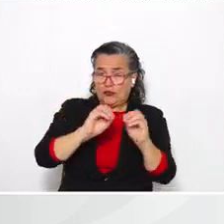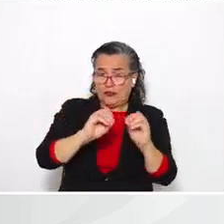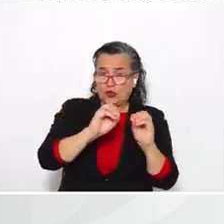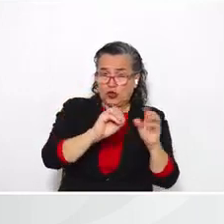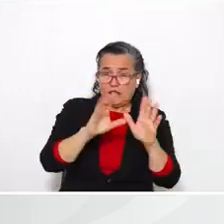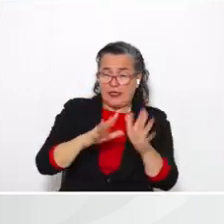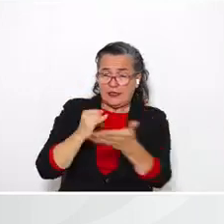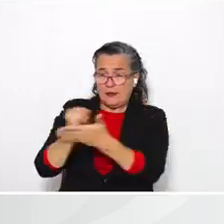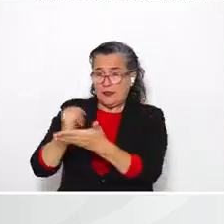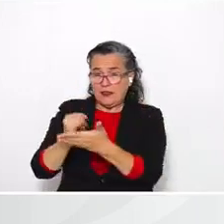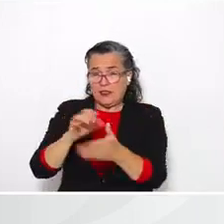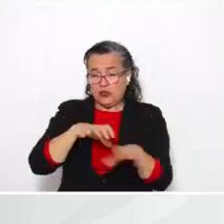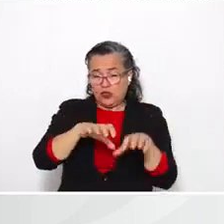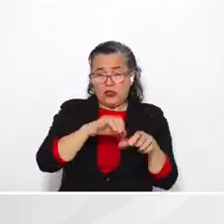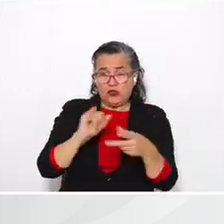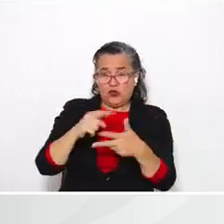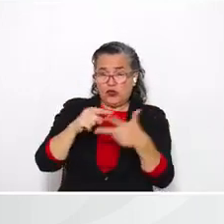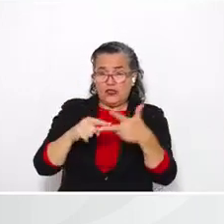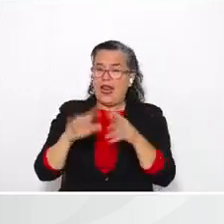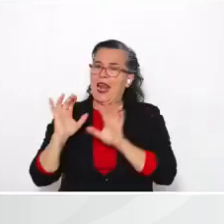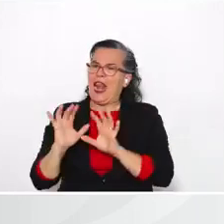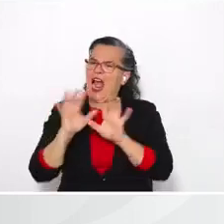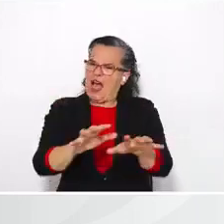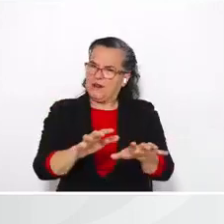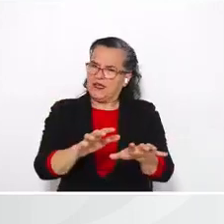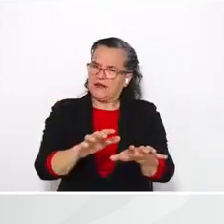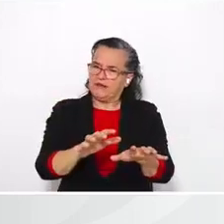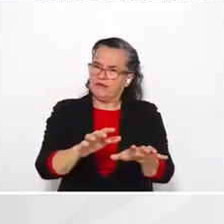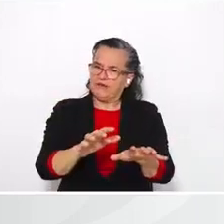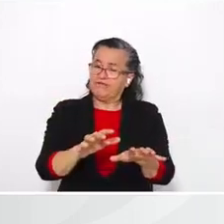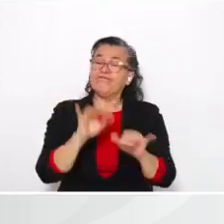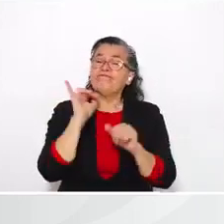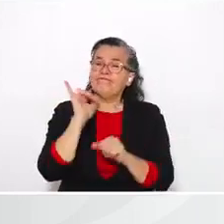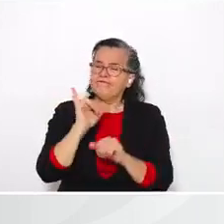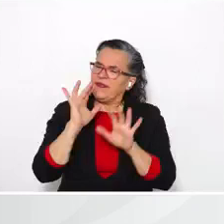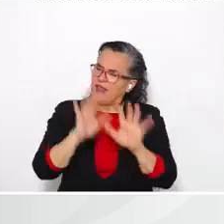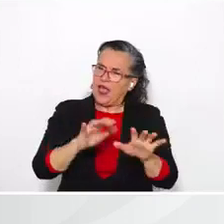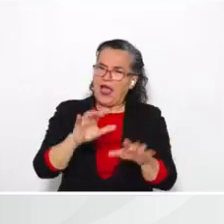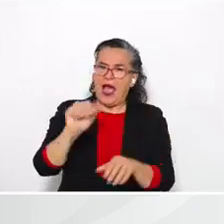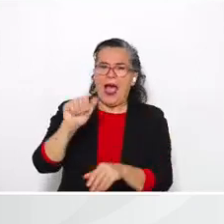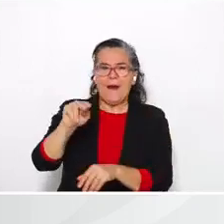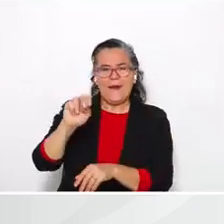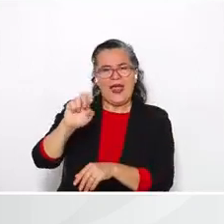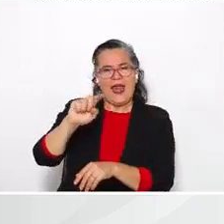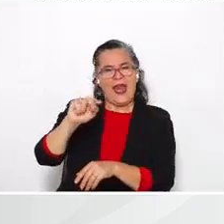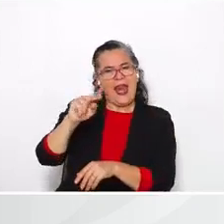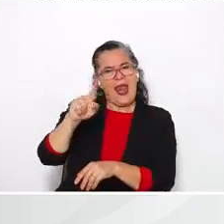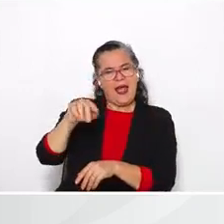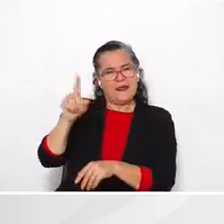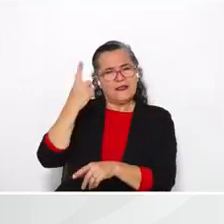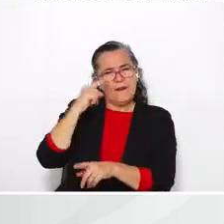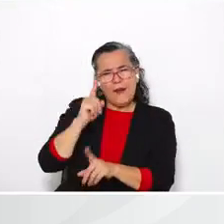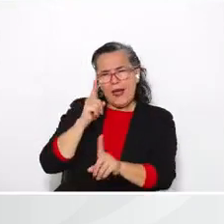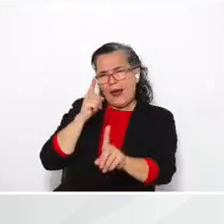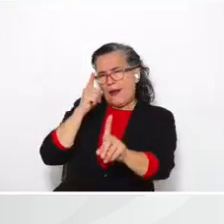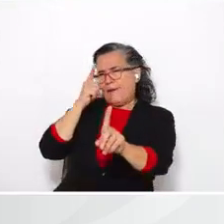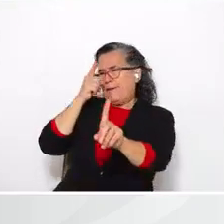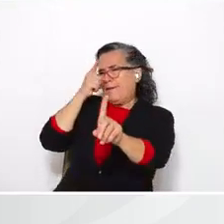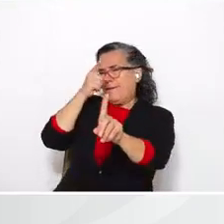docencia, investigación, acción social, así como para avanzar hacia metas